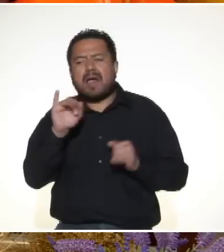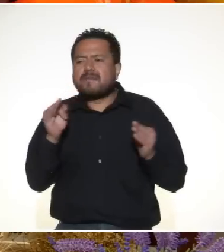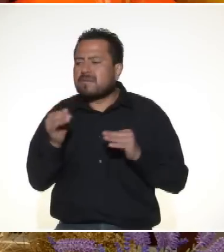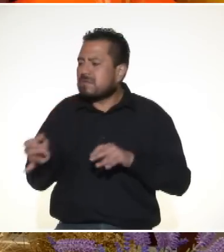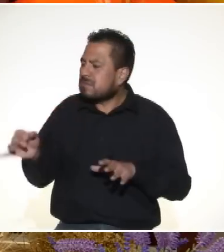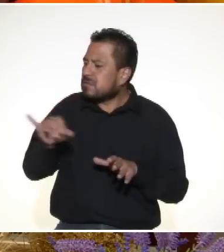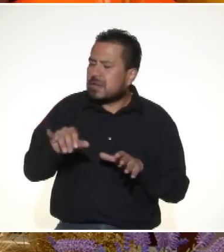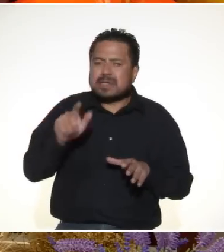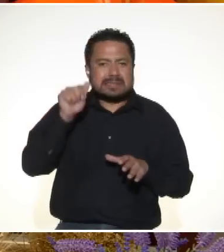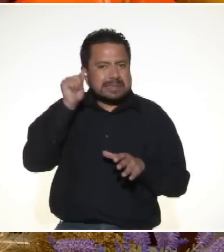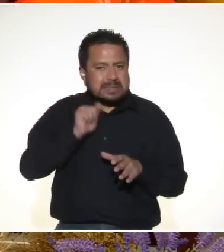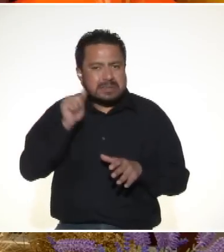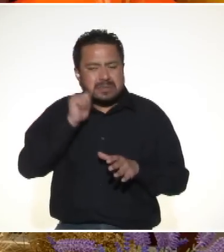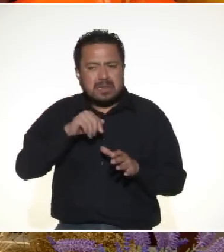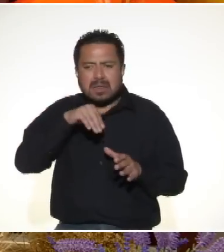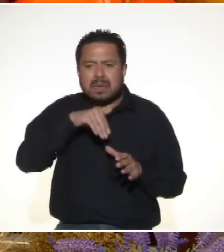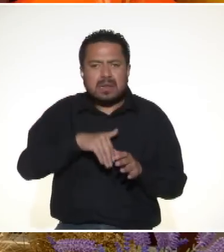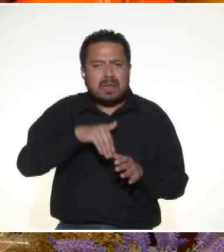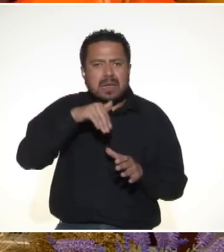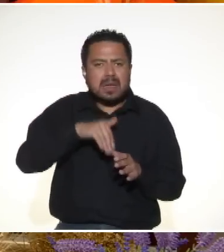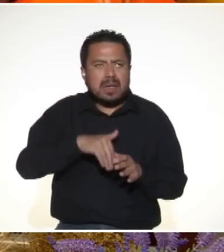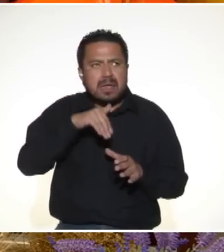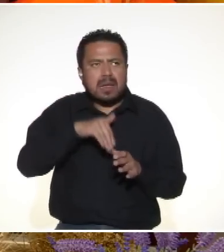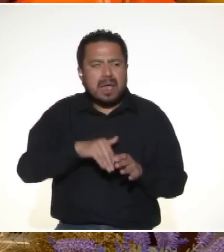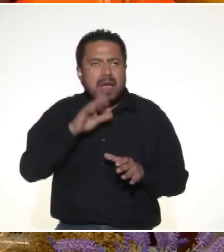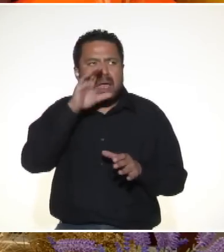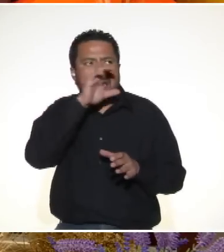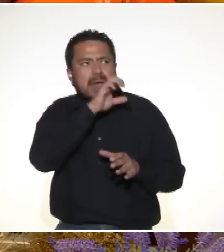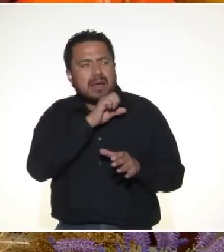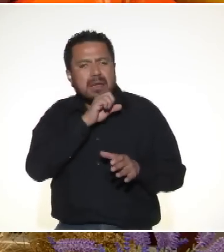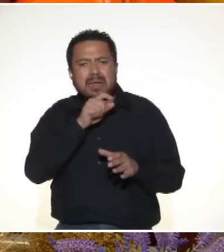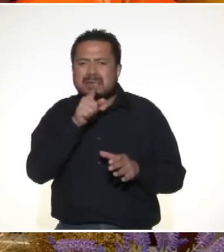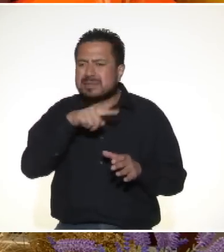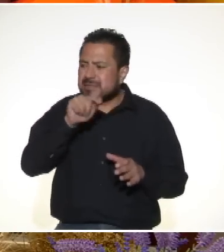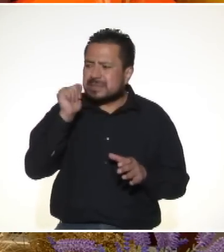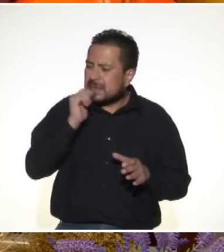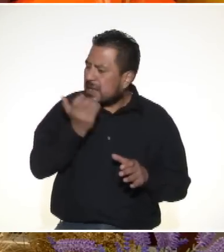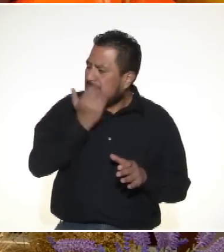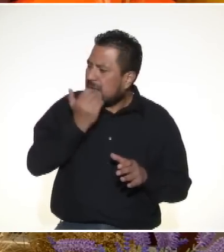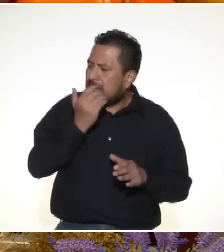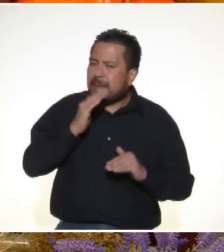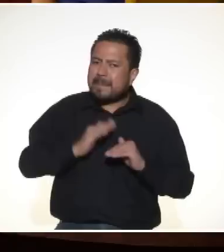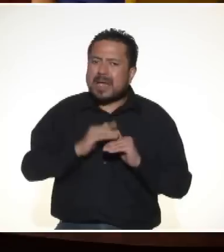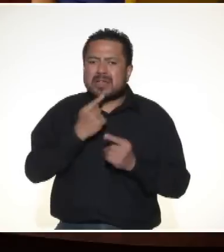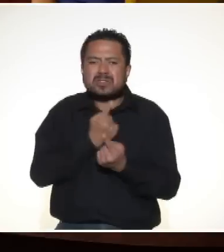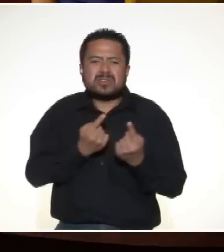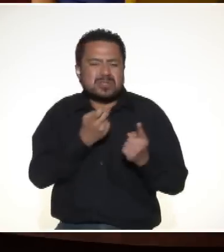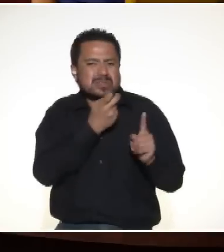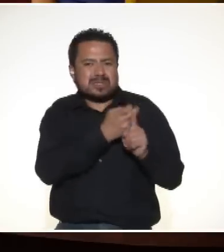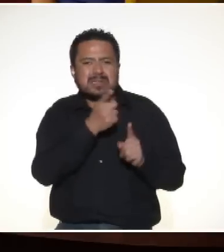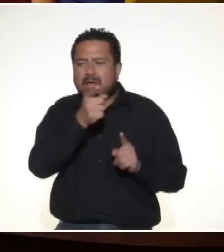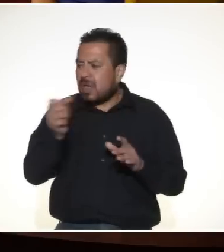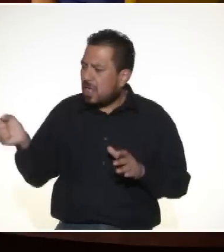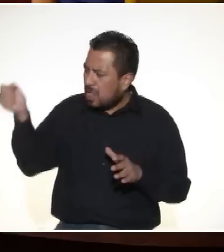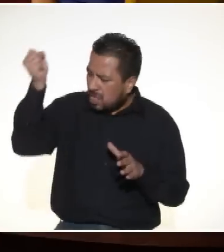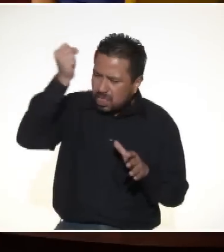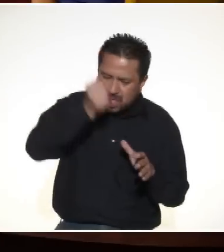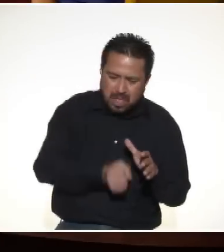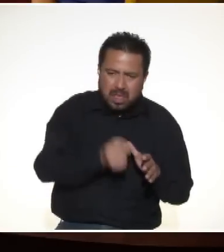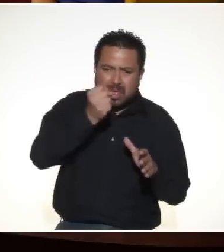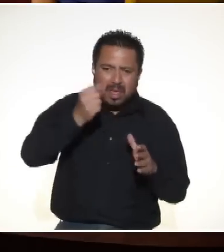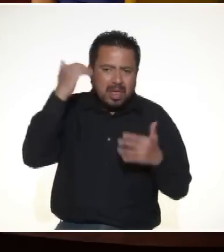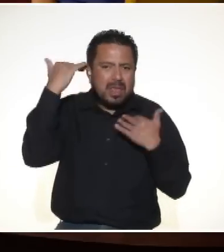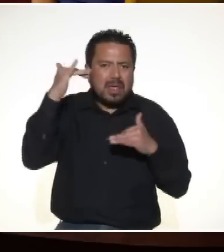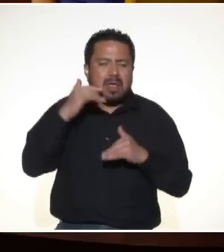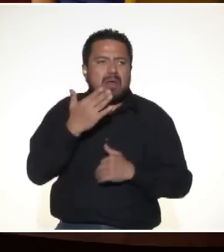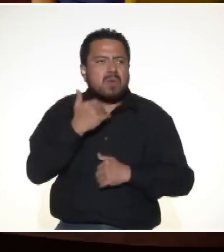No, siempre hay que tocar la temperatura antes porque es muy común las quemaduras por escaldadura en los niños. O sea, que los meten a bañar en agua caliente y no